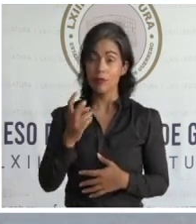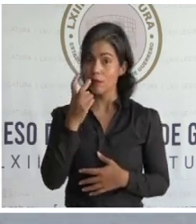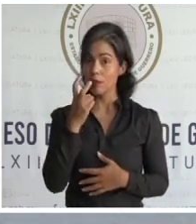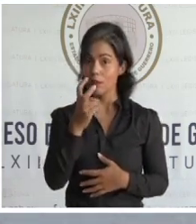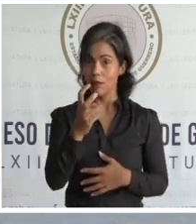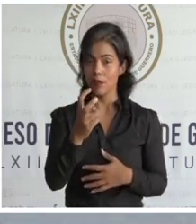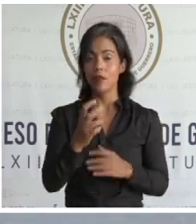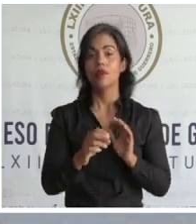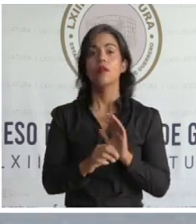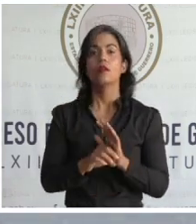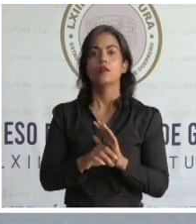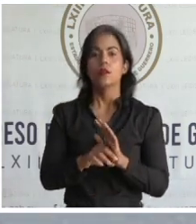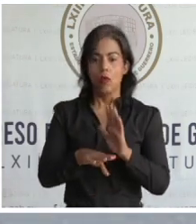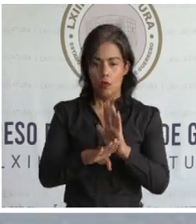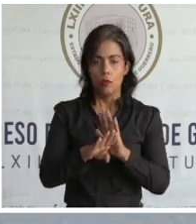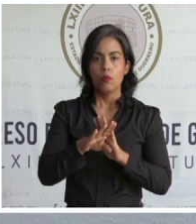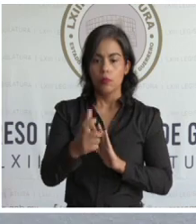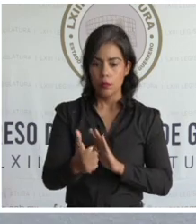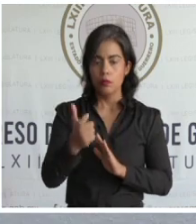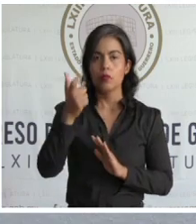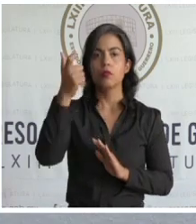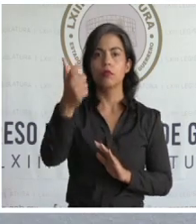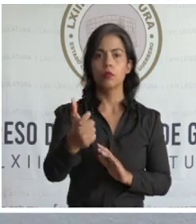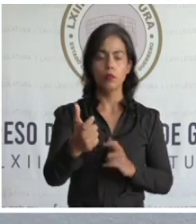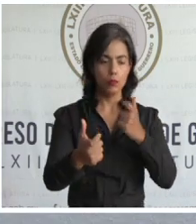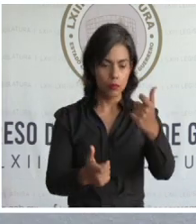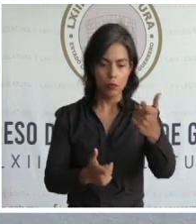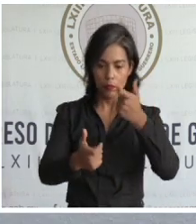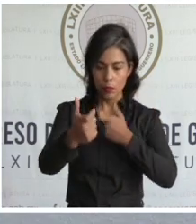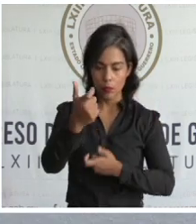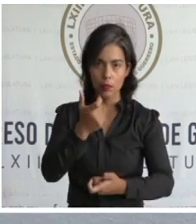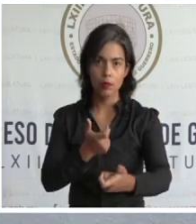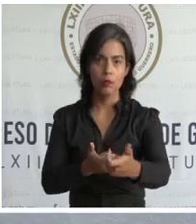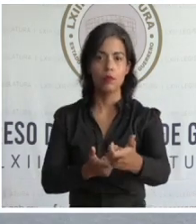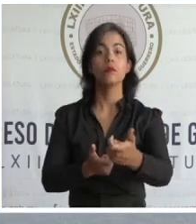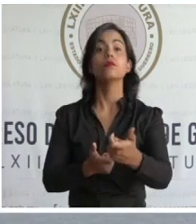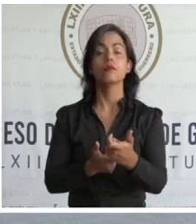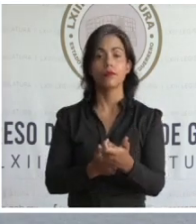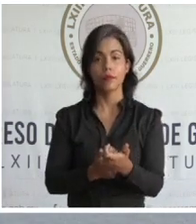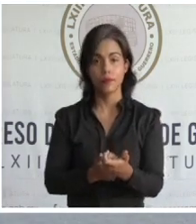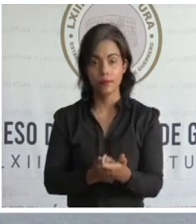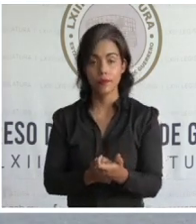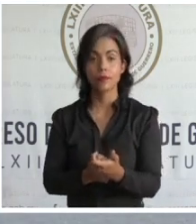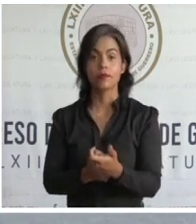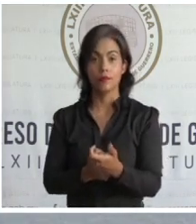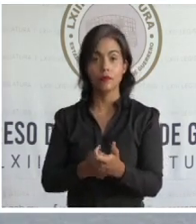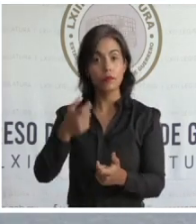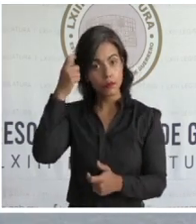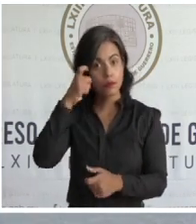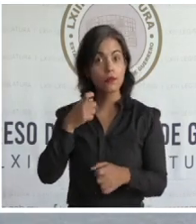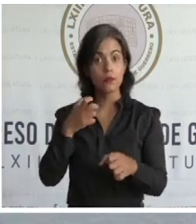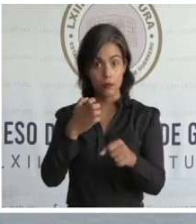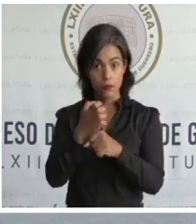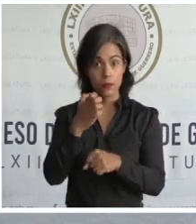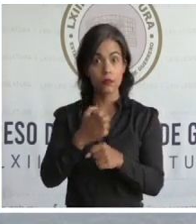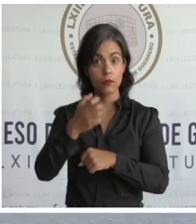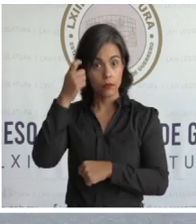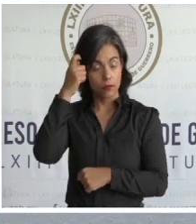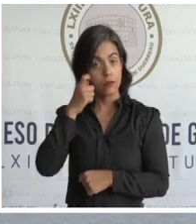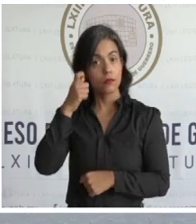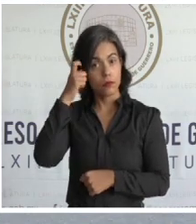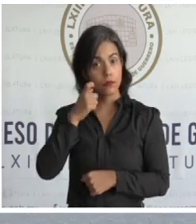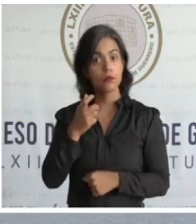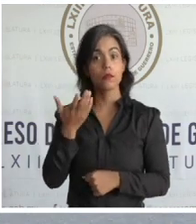aportar casi, a pesar de que la participación que se lleva nuestro estado de esa